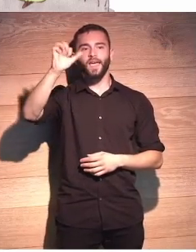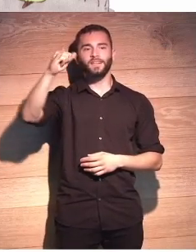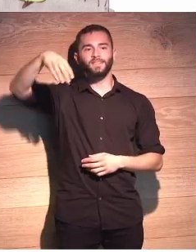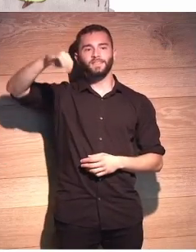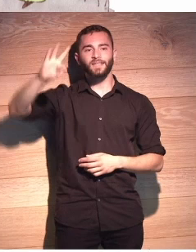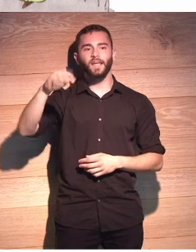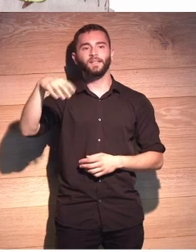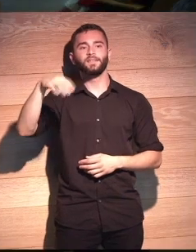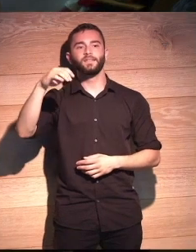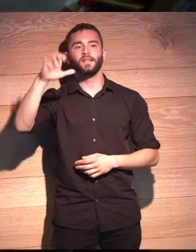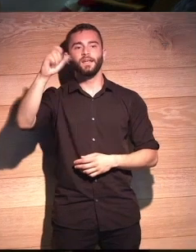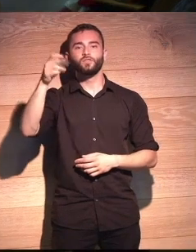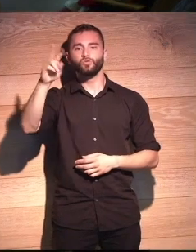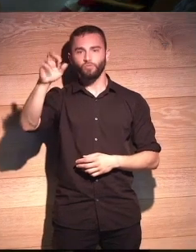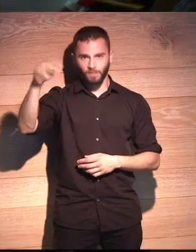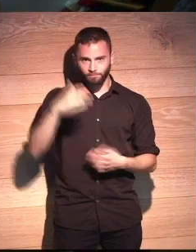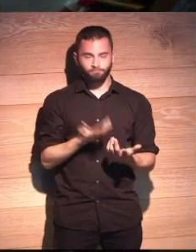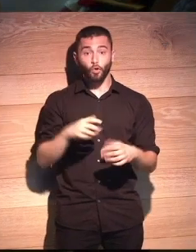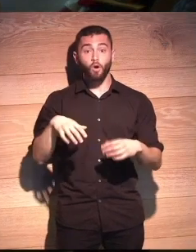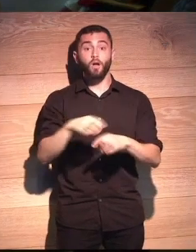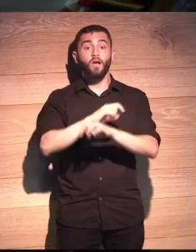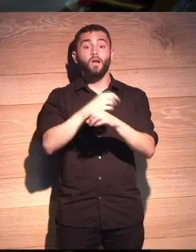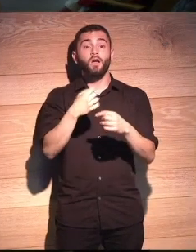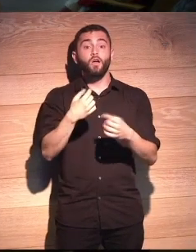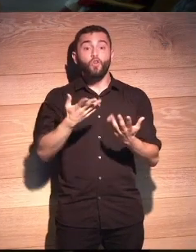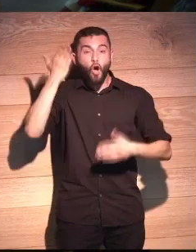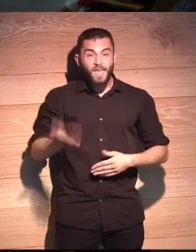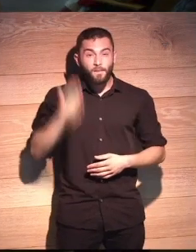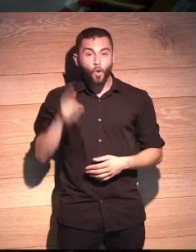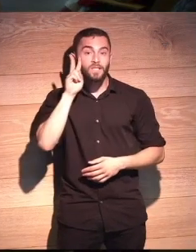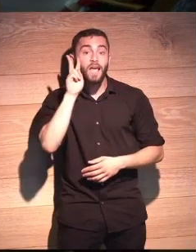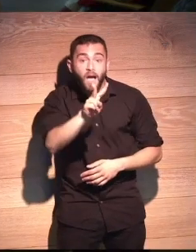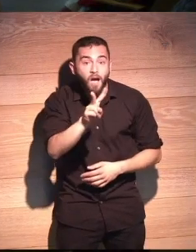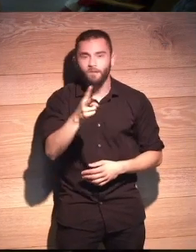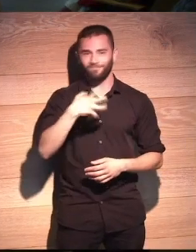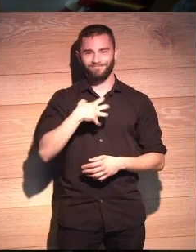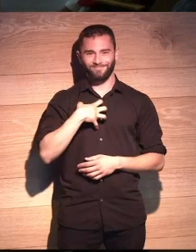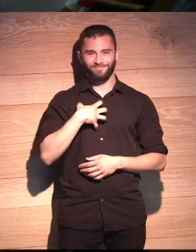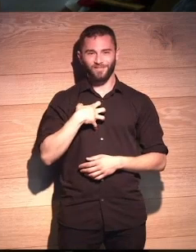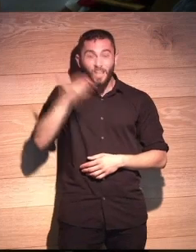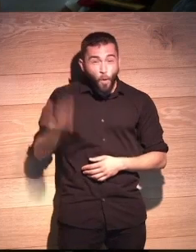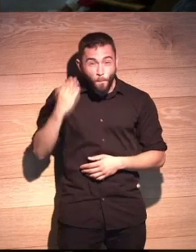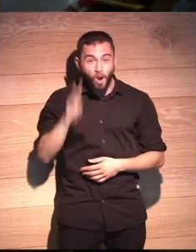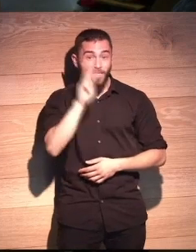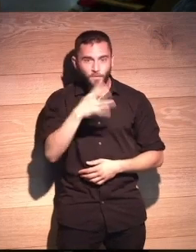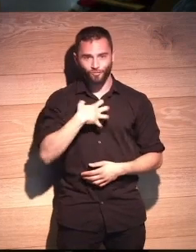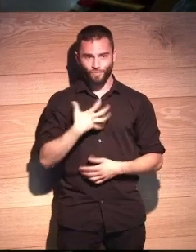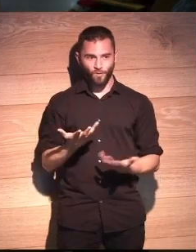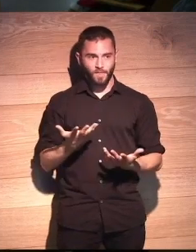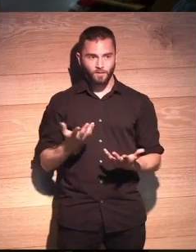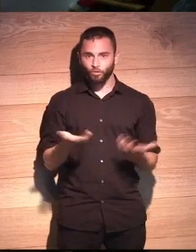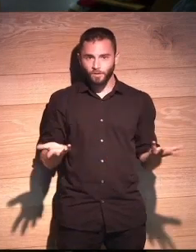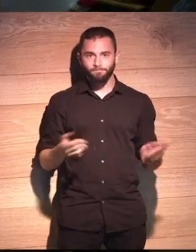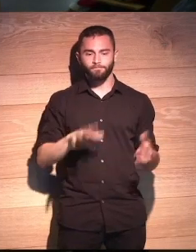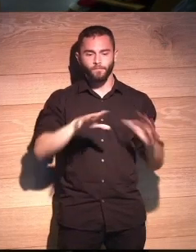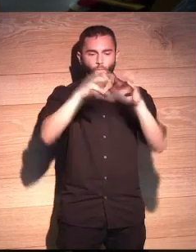invisible a los ojos, y eso es lo que yo descubrí aquí en Fundación Telefónica, que realmente está transformándose